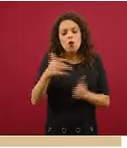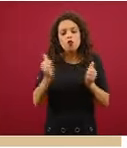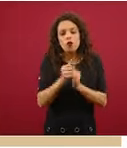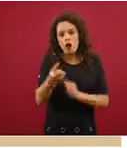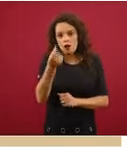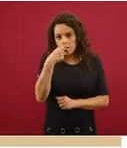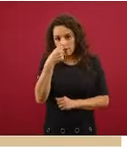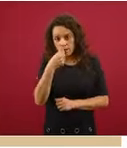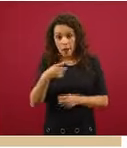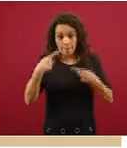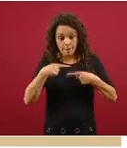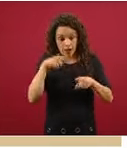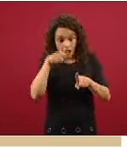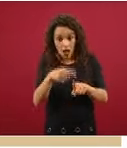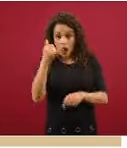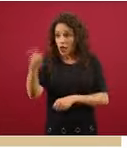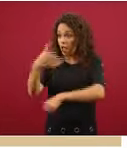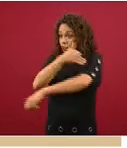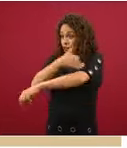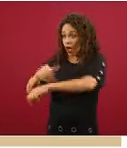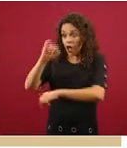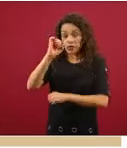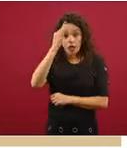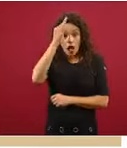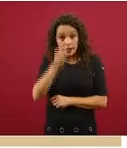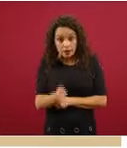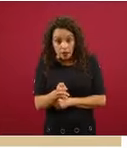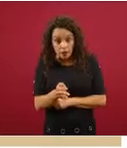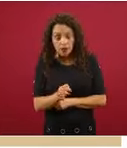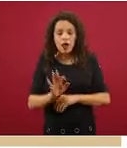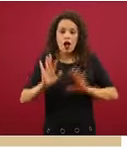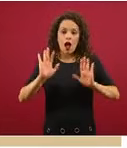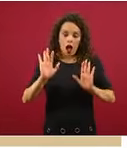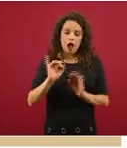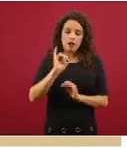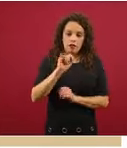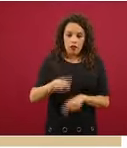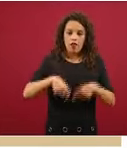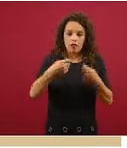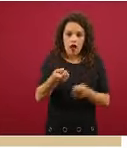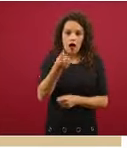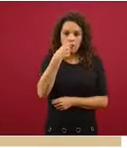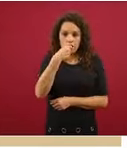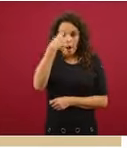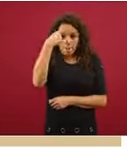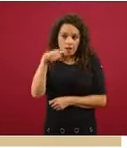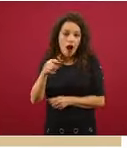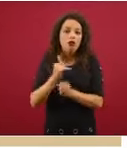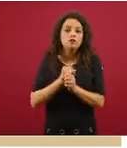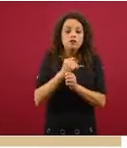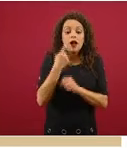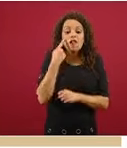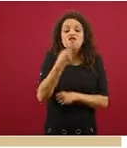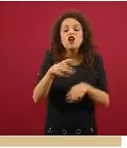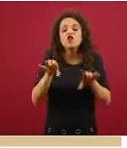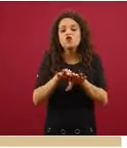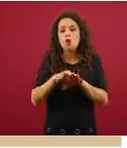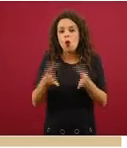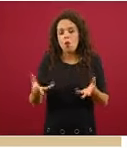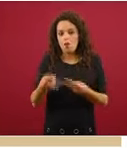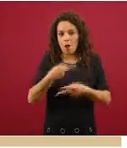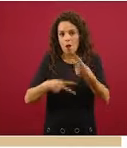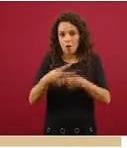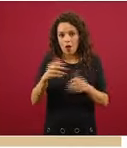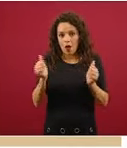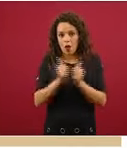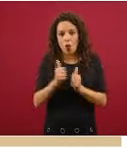familiares acepten participar en el protocolo de investigación. En las personas con cuadro leve